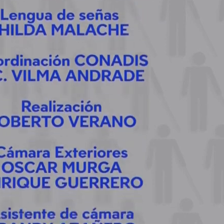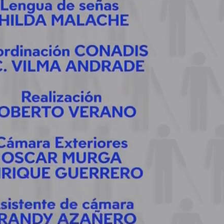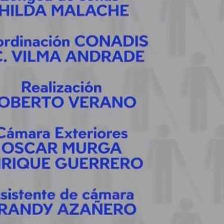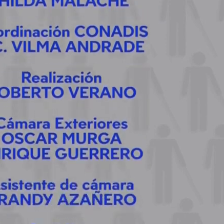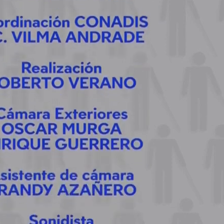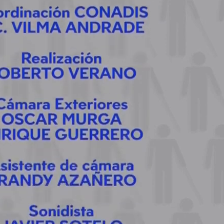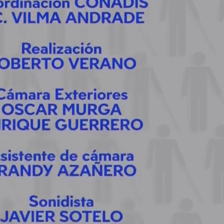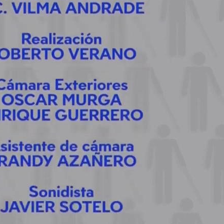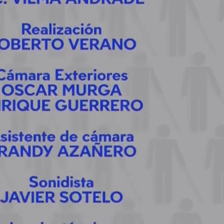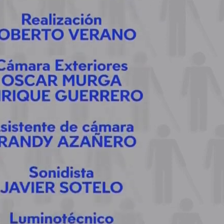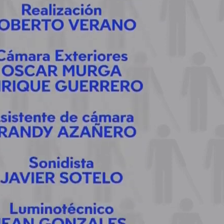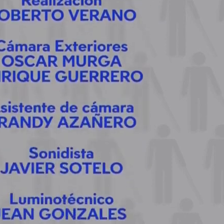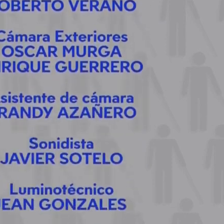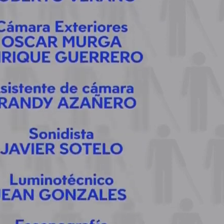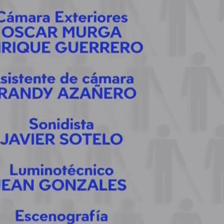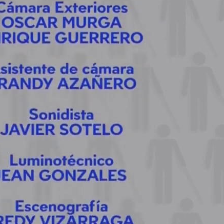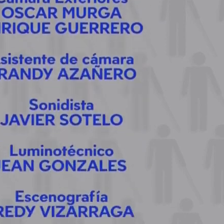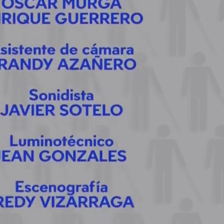¡Gracias!